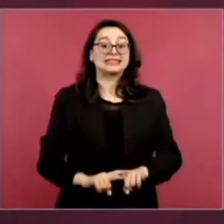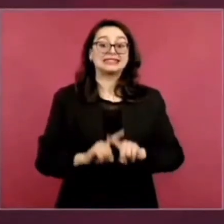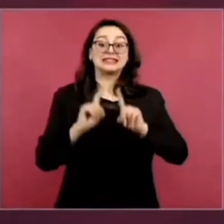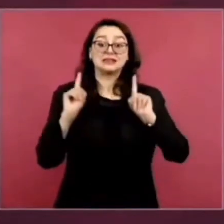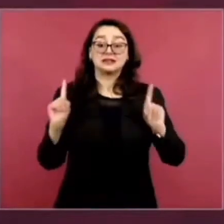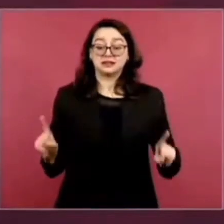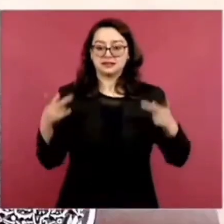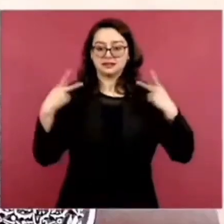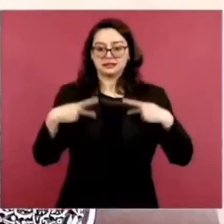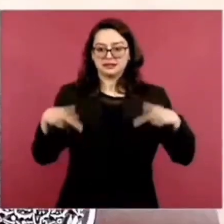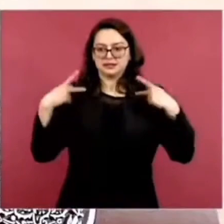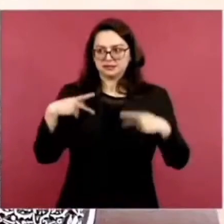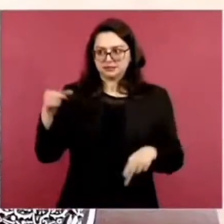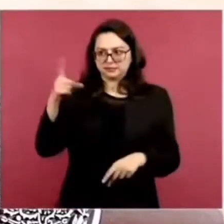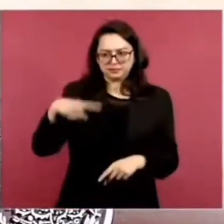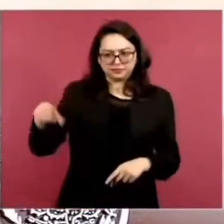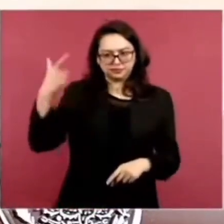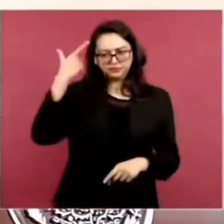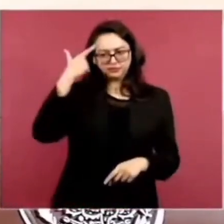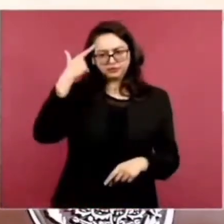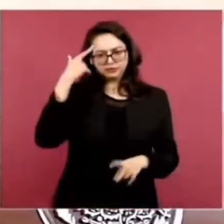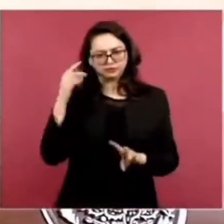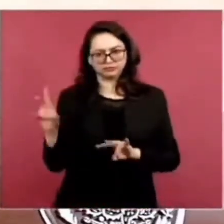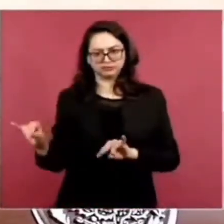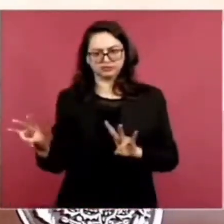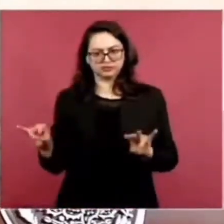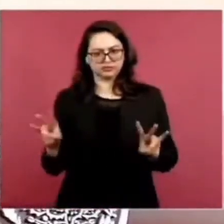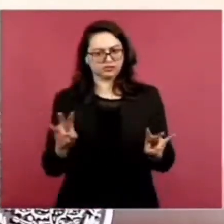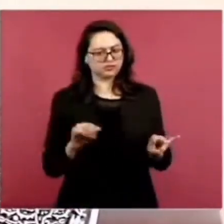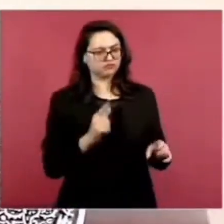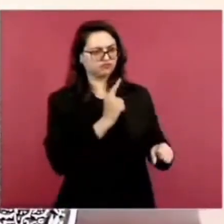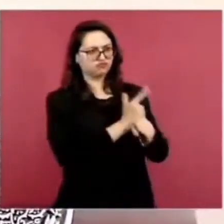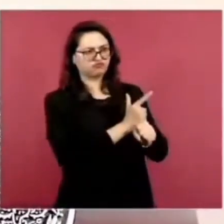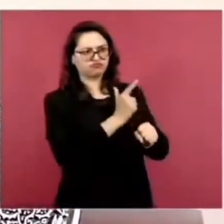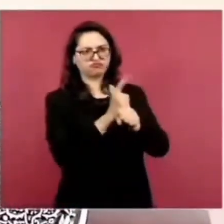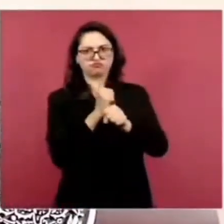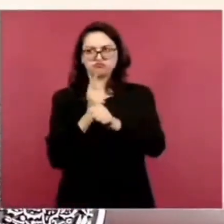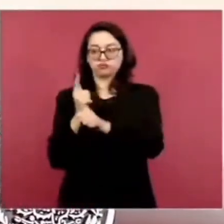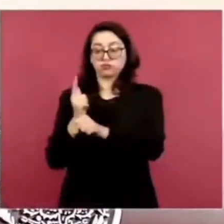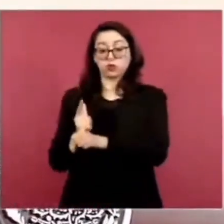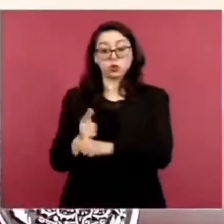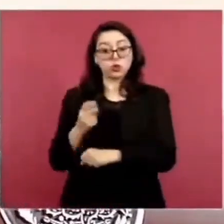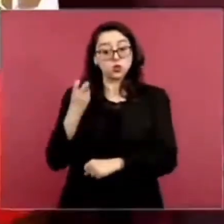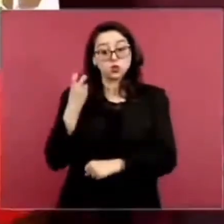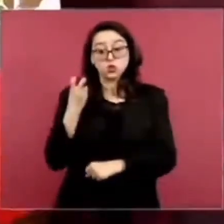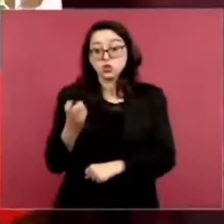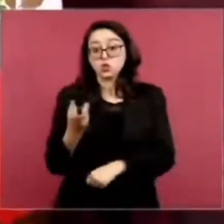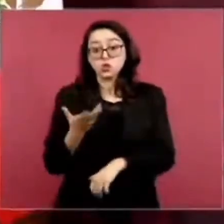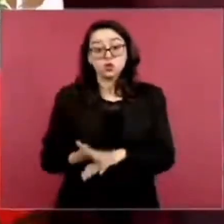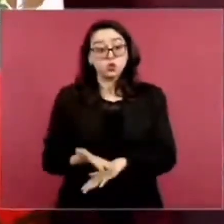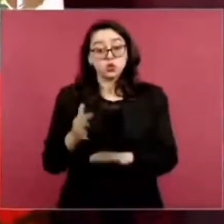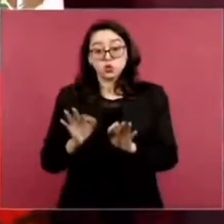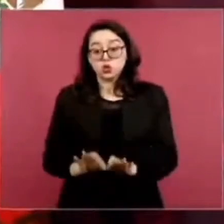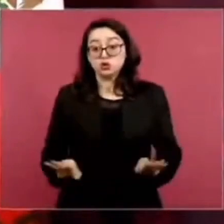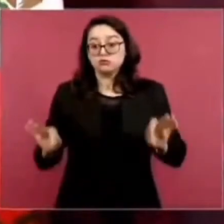que no se actúe como ciudadano imaginario, sino como ciudadano